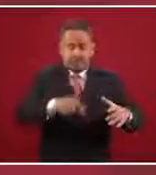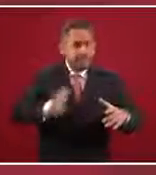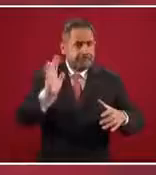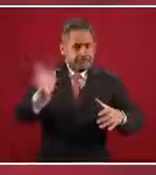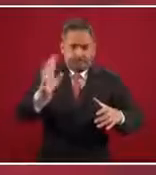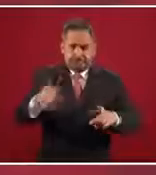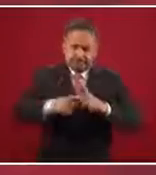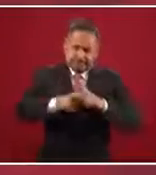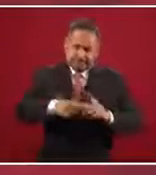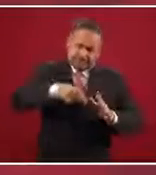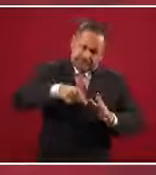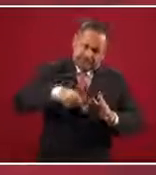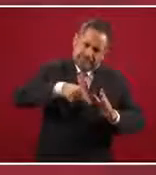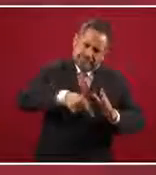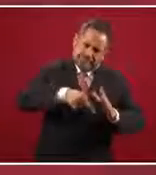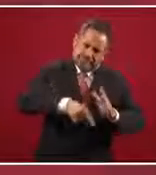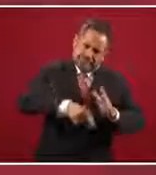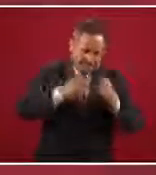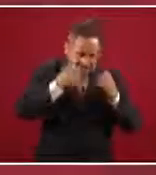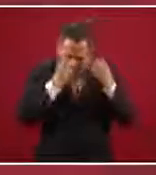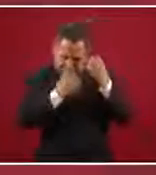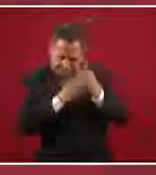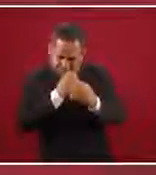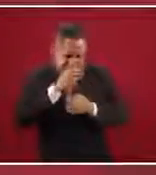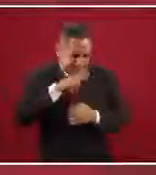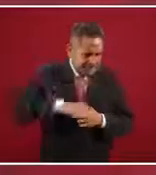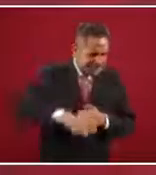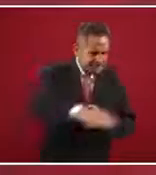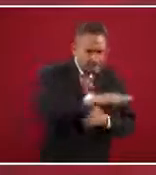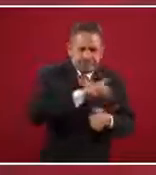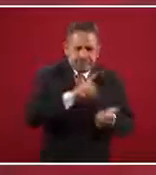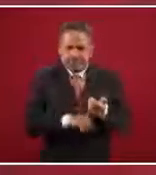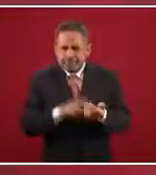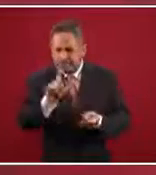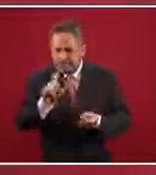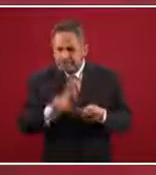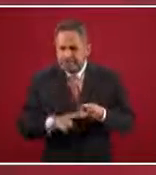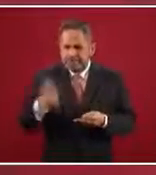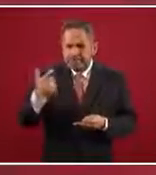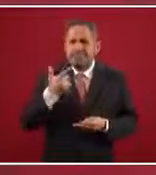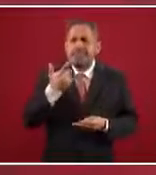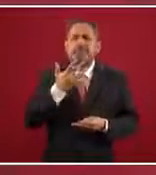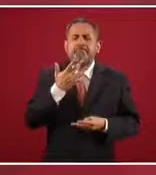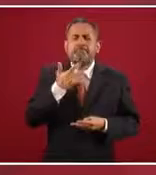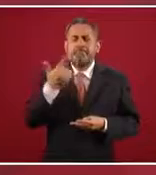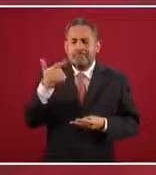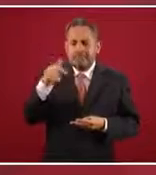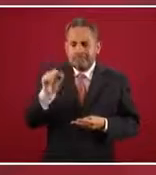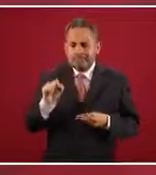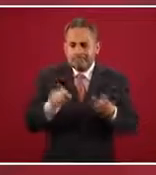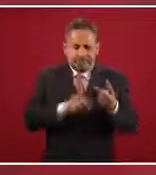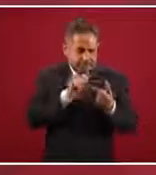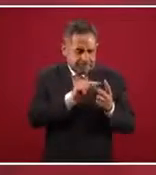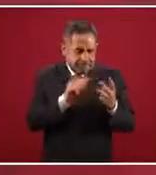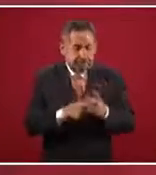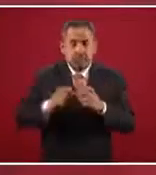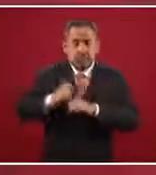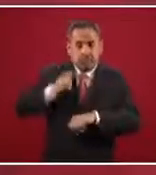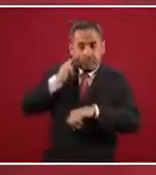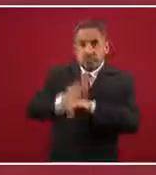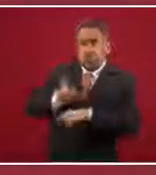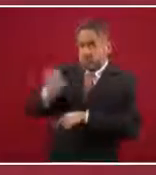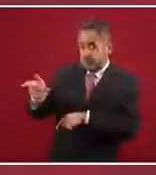tienen que ver con el análisis del agua del gas y esto está a cargo del servicio geológico